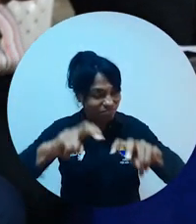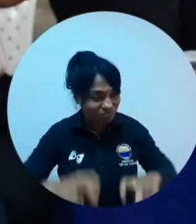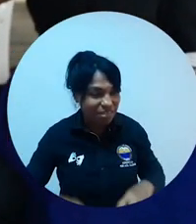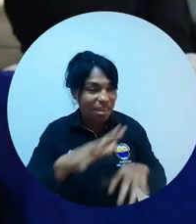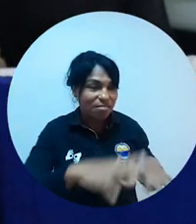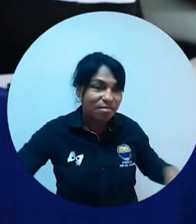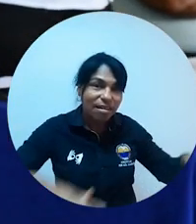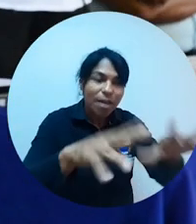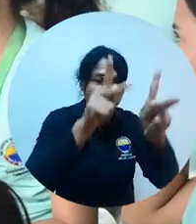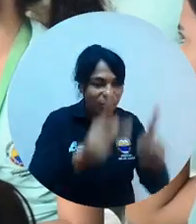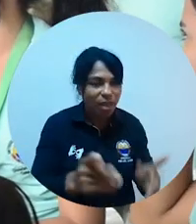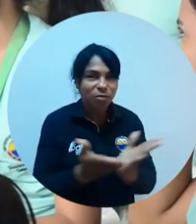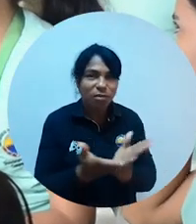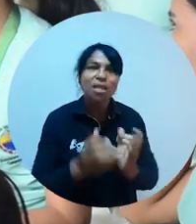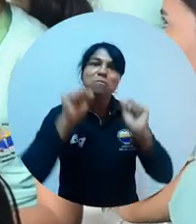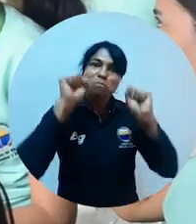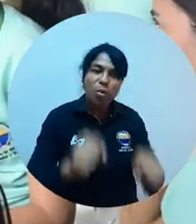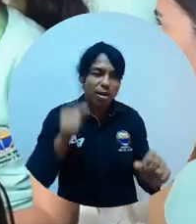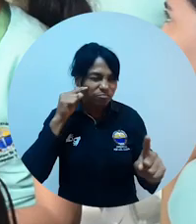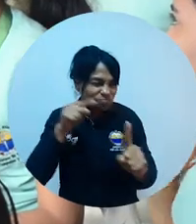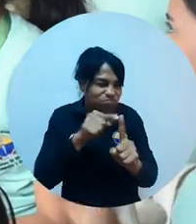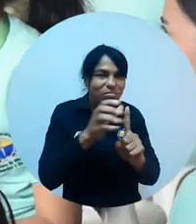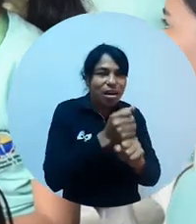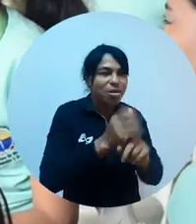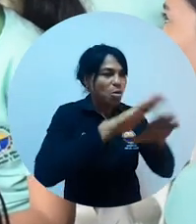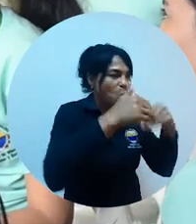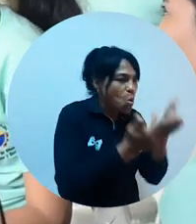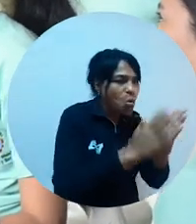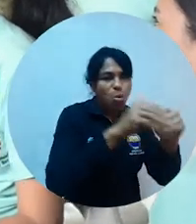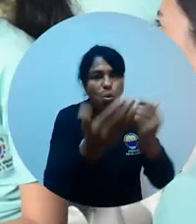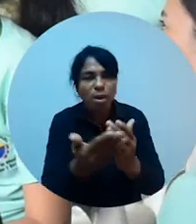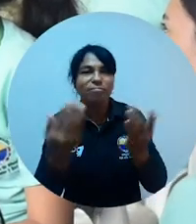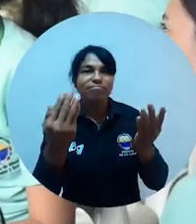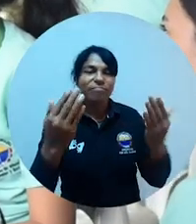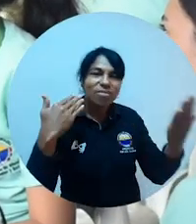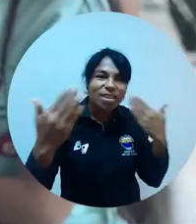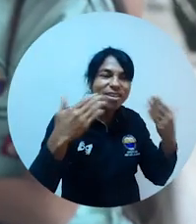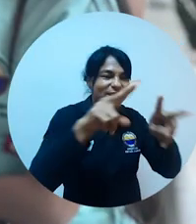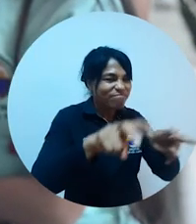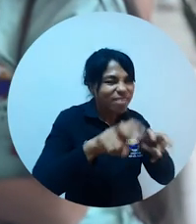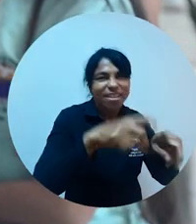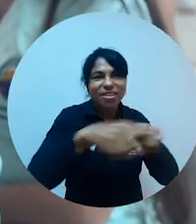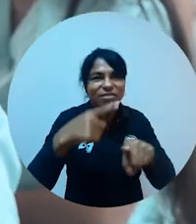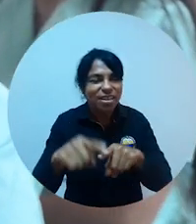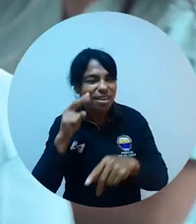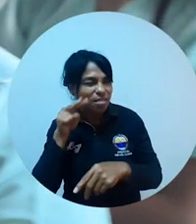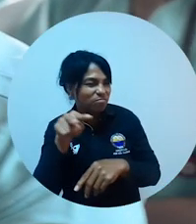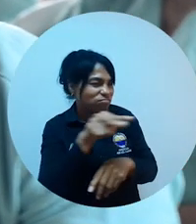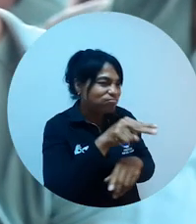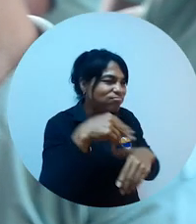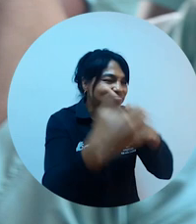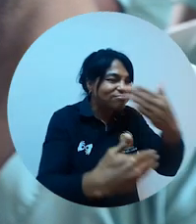se convierte en el escenario donde los estudiantes pueden llegar hasta las instituciones educativas en contextos rurales para observar las diferentes